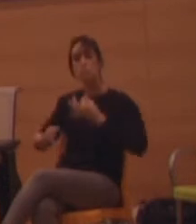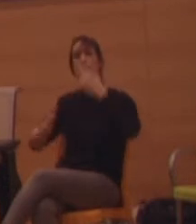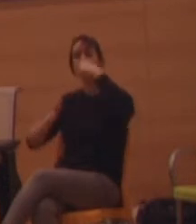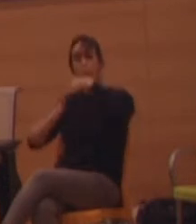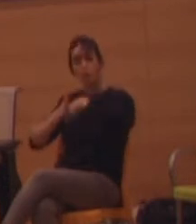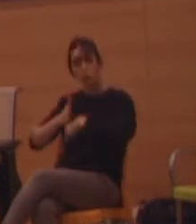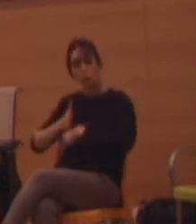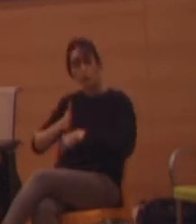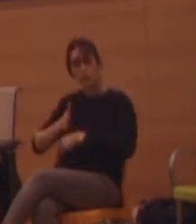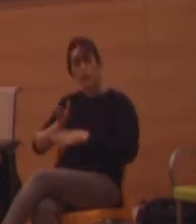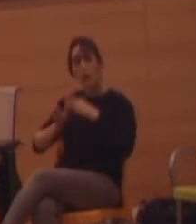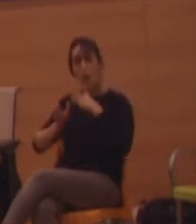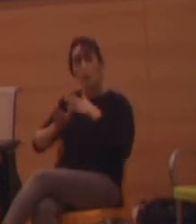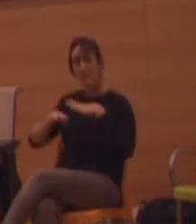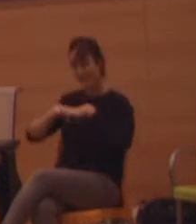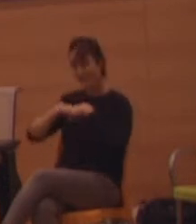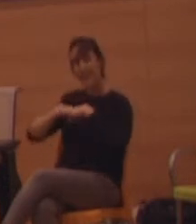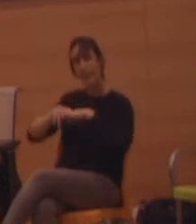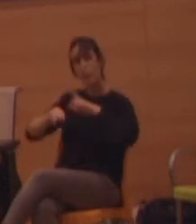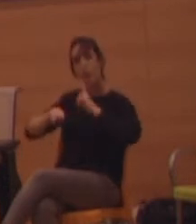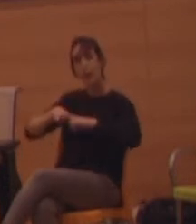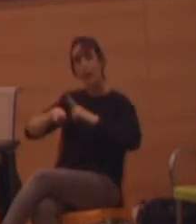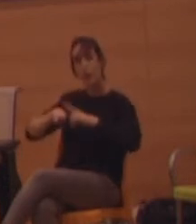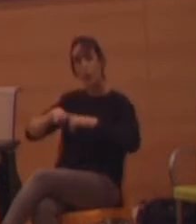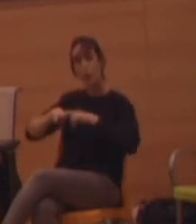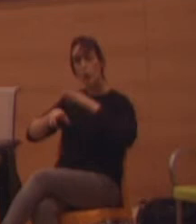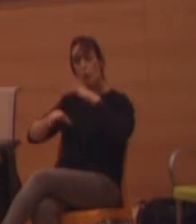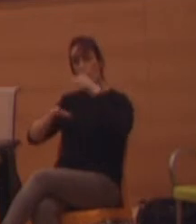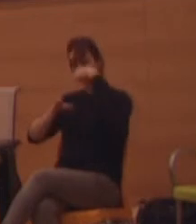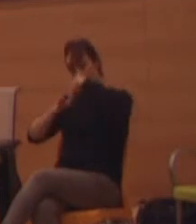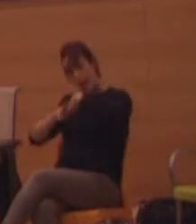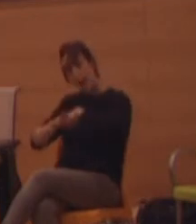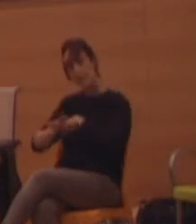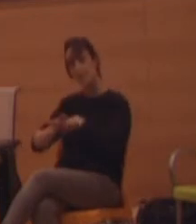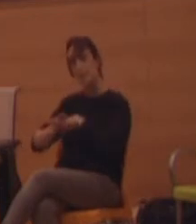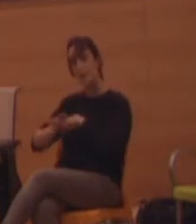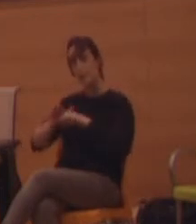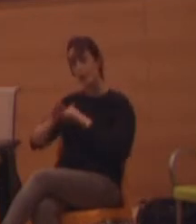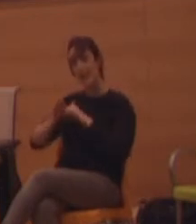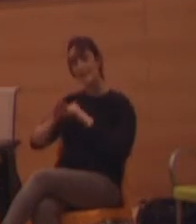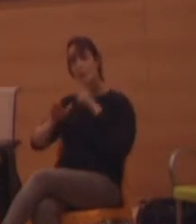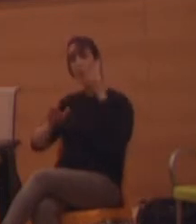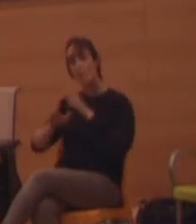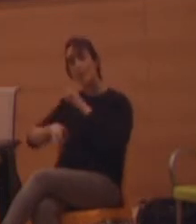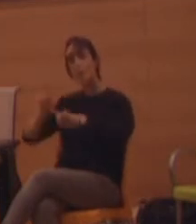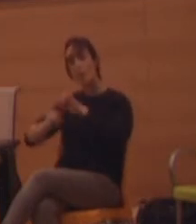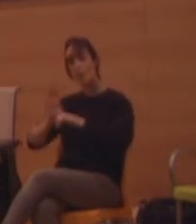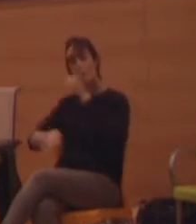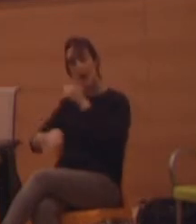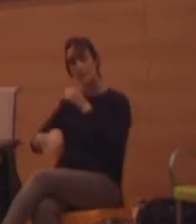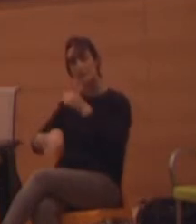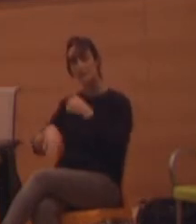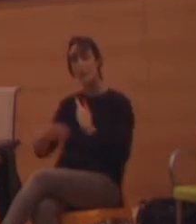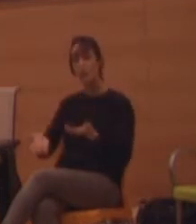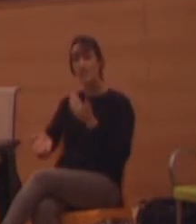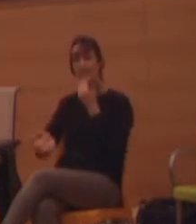y tiene la zona necrótica por debajo, que sería la que nos podría dar más problemas. En cuanto cuando tenemos